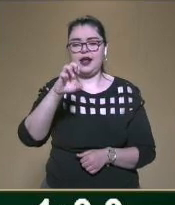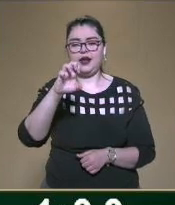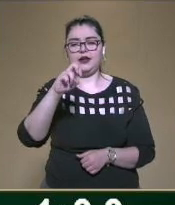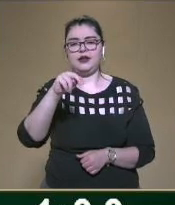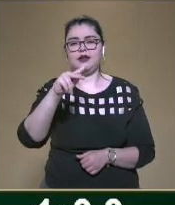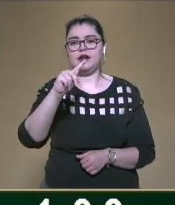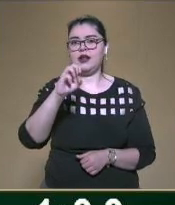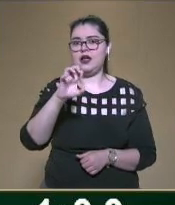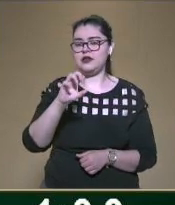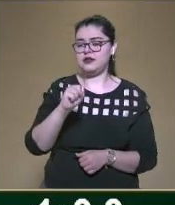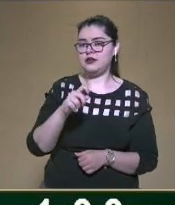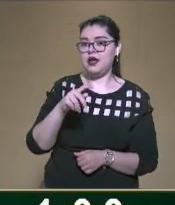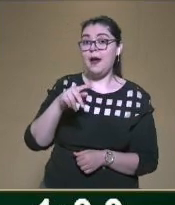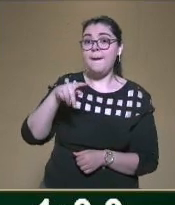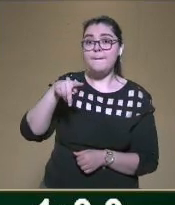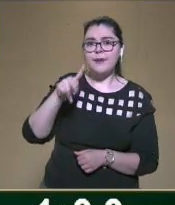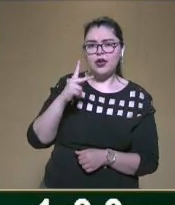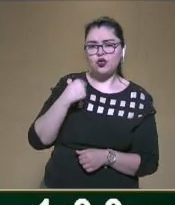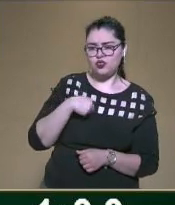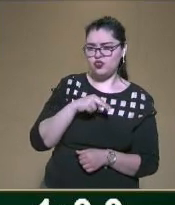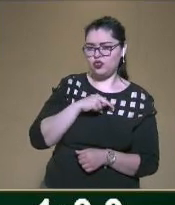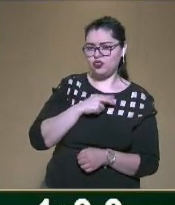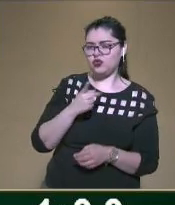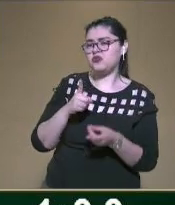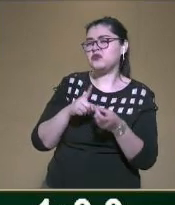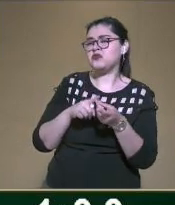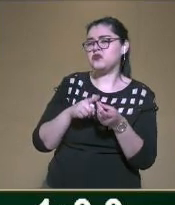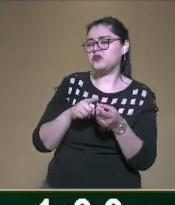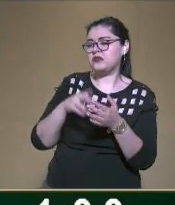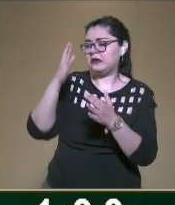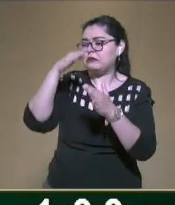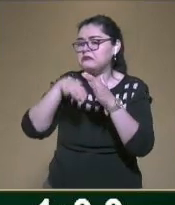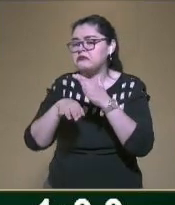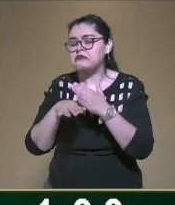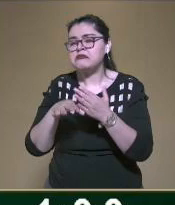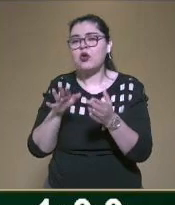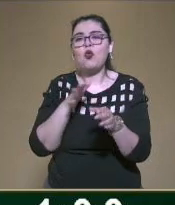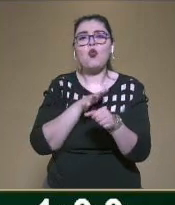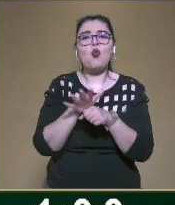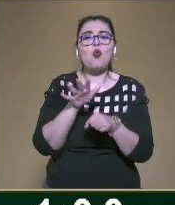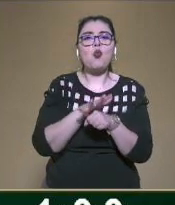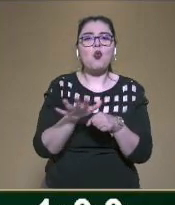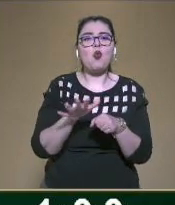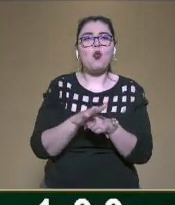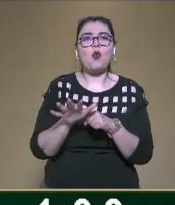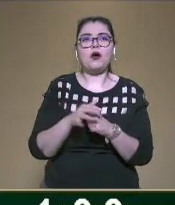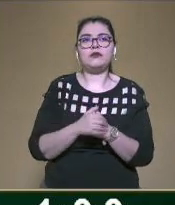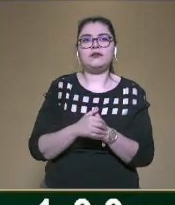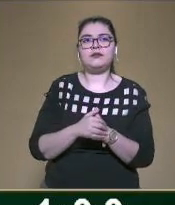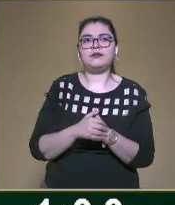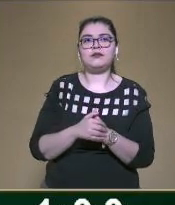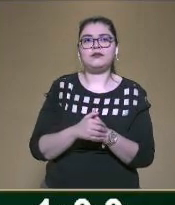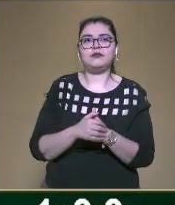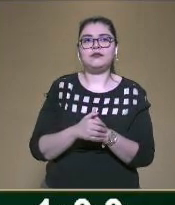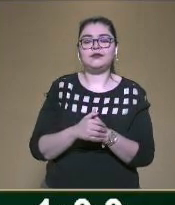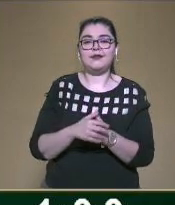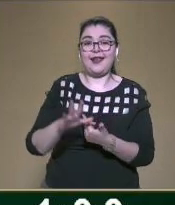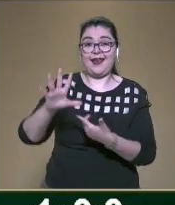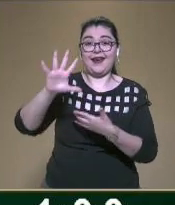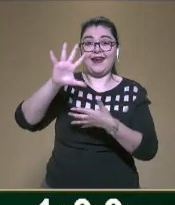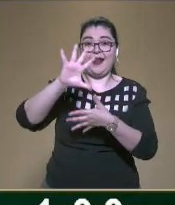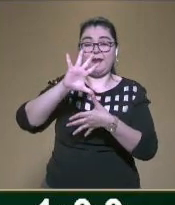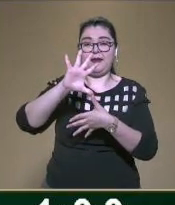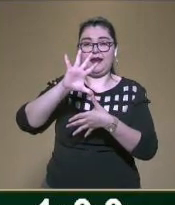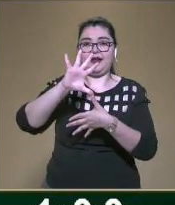qué continente se encuentra nuestro país? Uy, pues muy fácil. Aquí está nuestro país, maestro